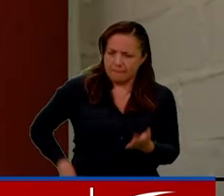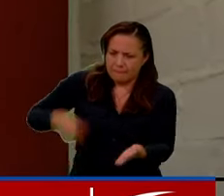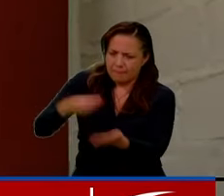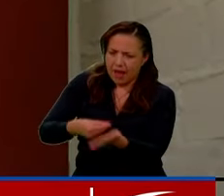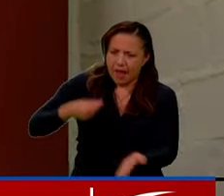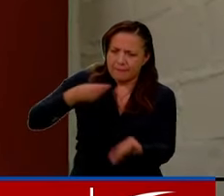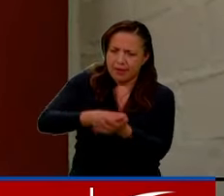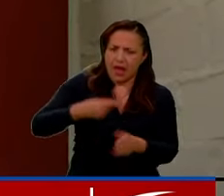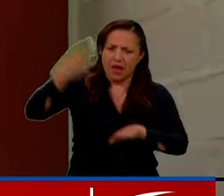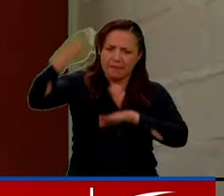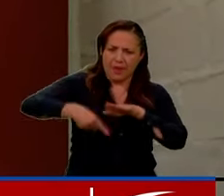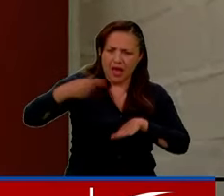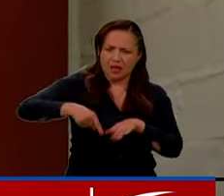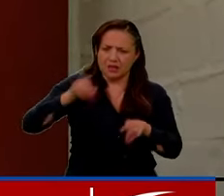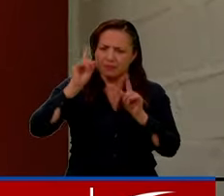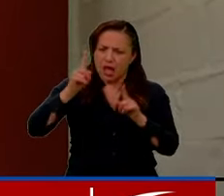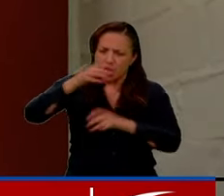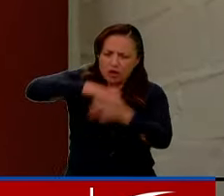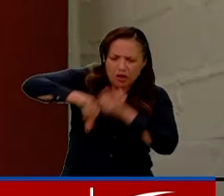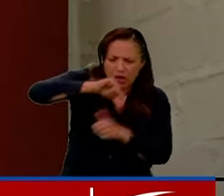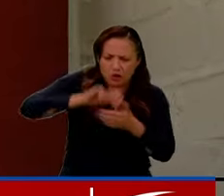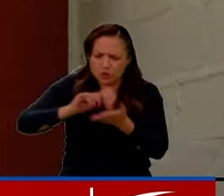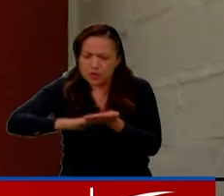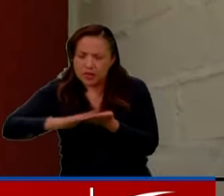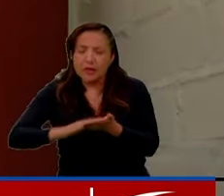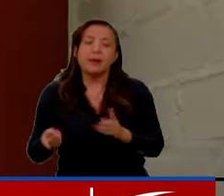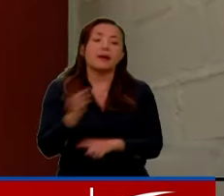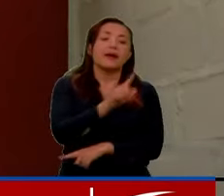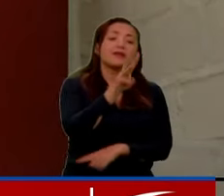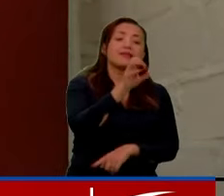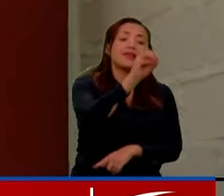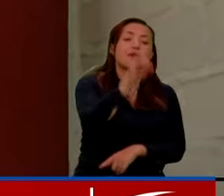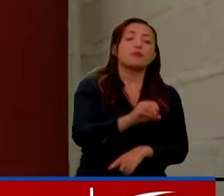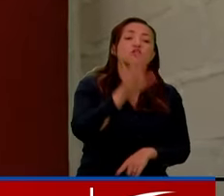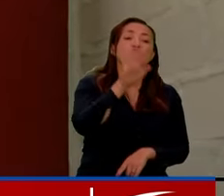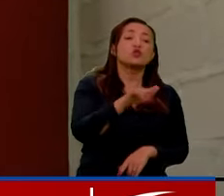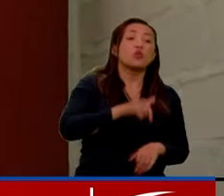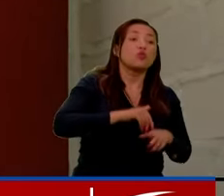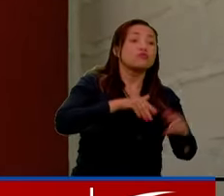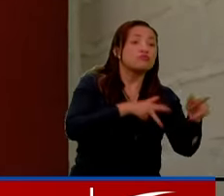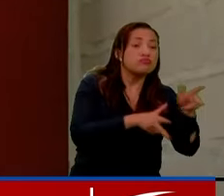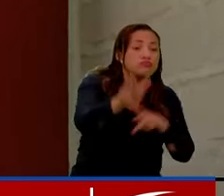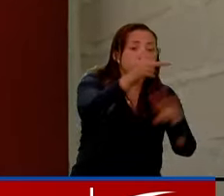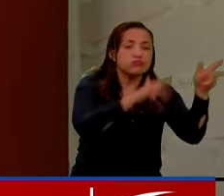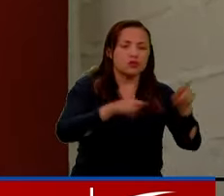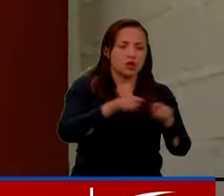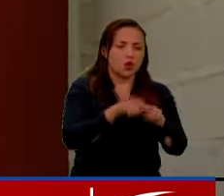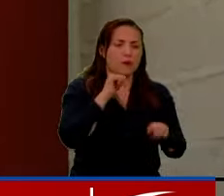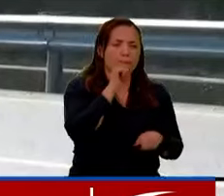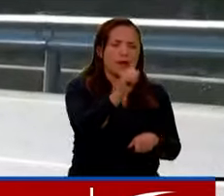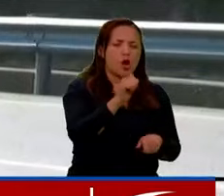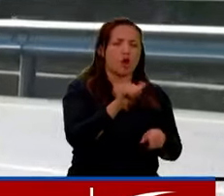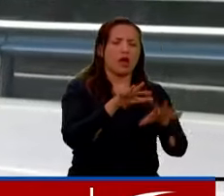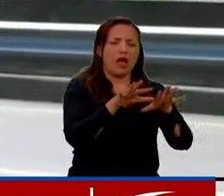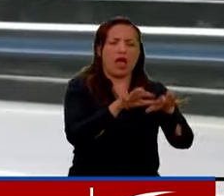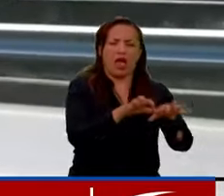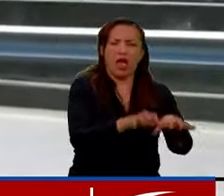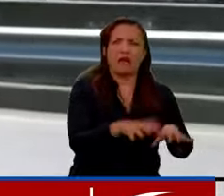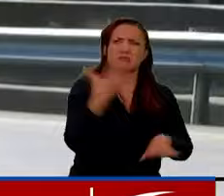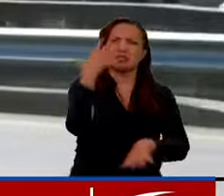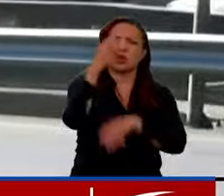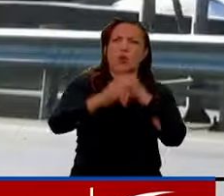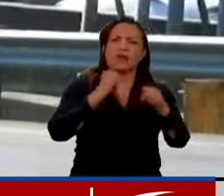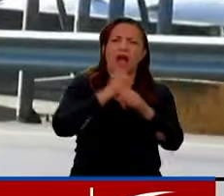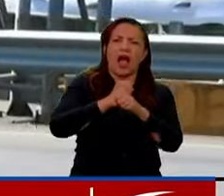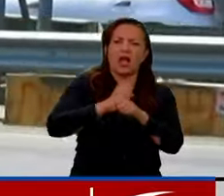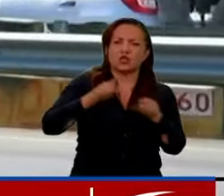recursos económicos, y de otra parte que cerca del 30% de las vías en el país tengan un deterioro de más de 50 años. Además, pidieron al